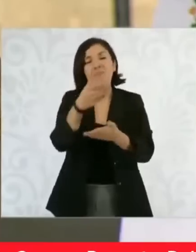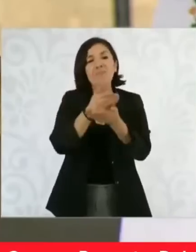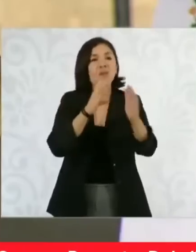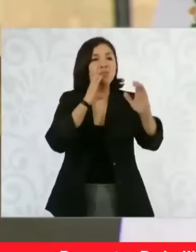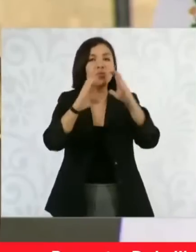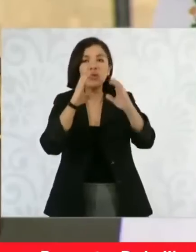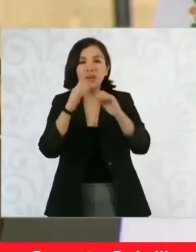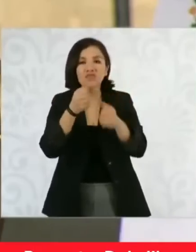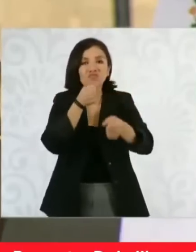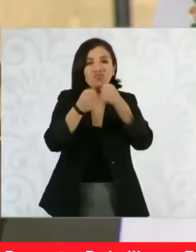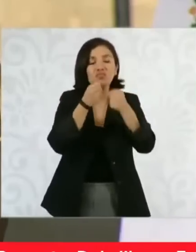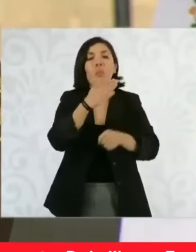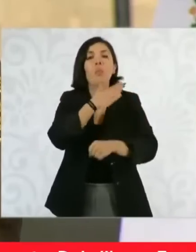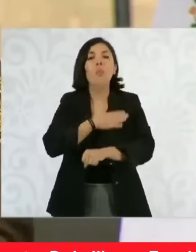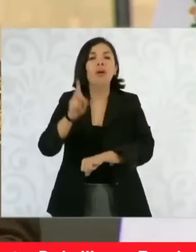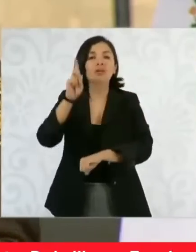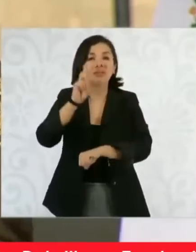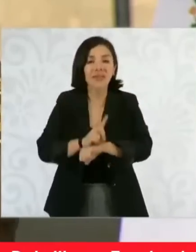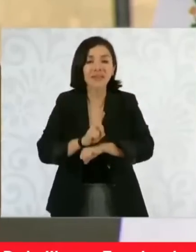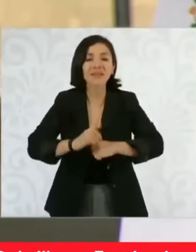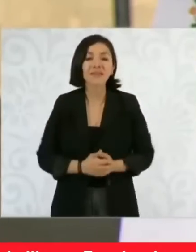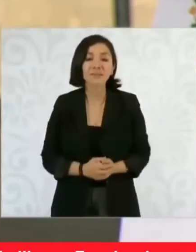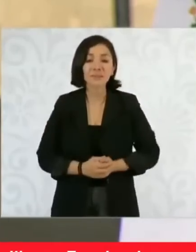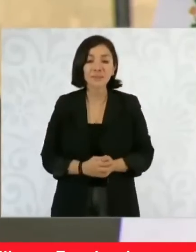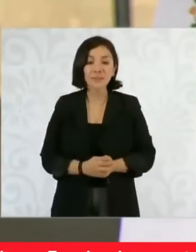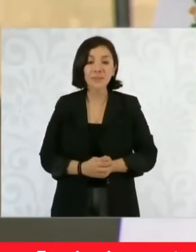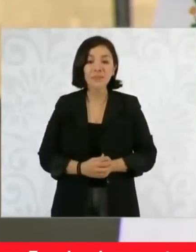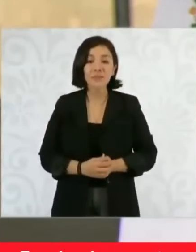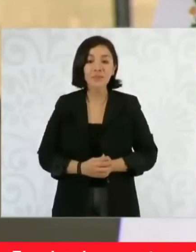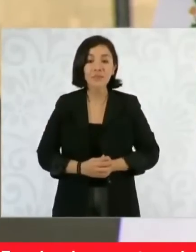comunicación, muy buenos días.